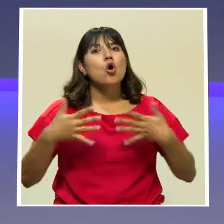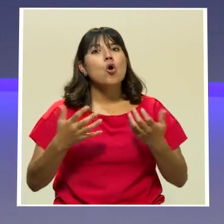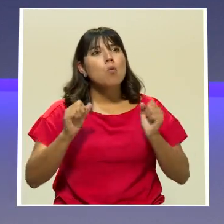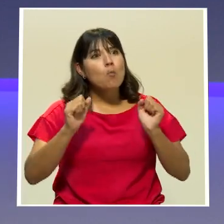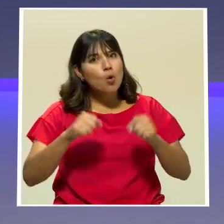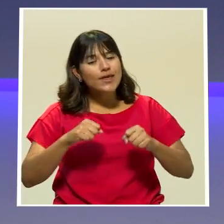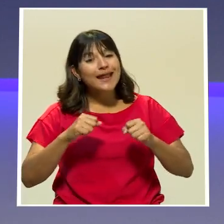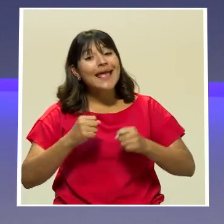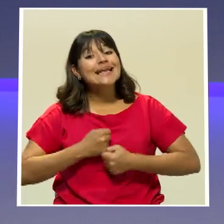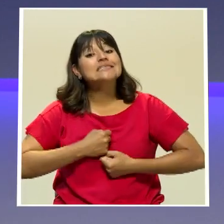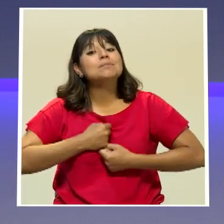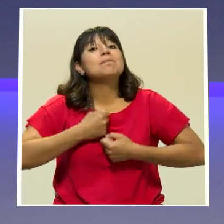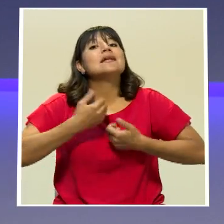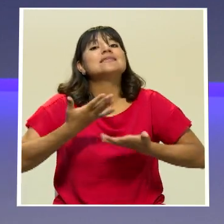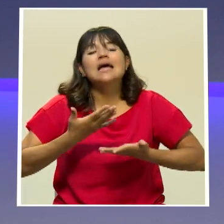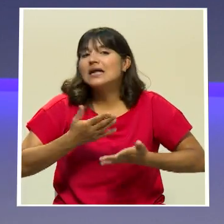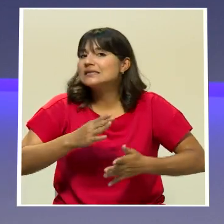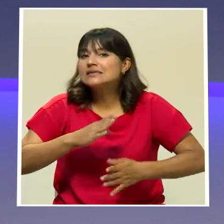marco democrático?